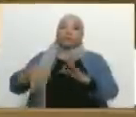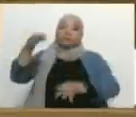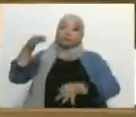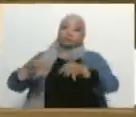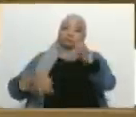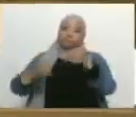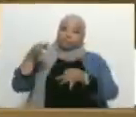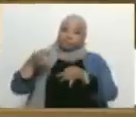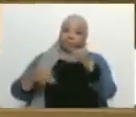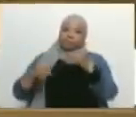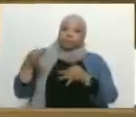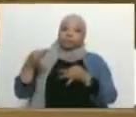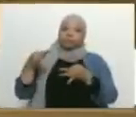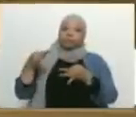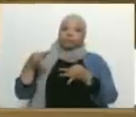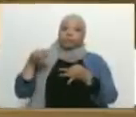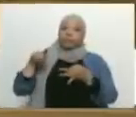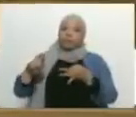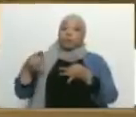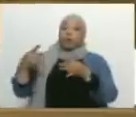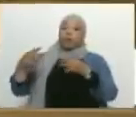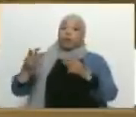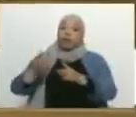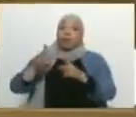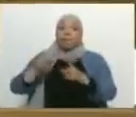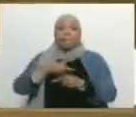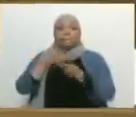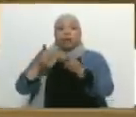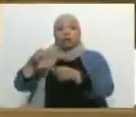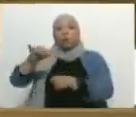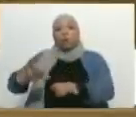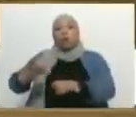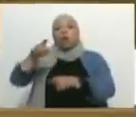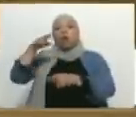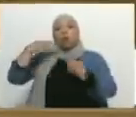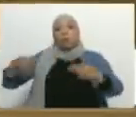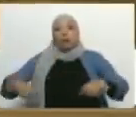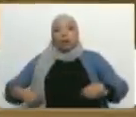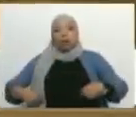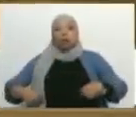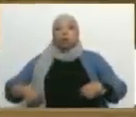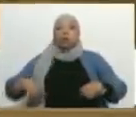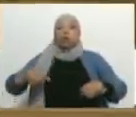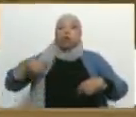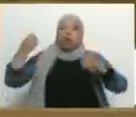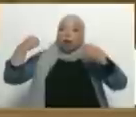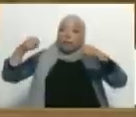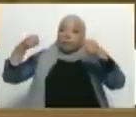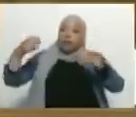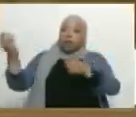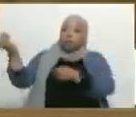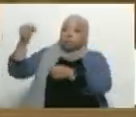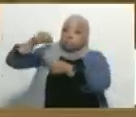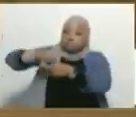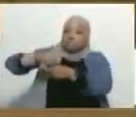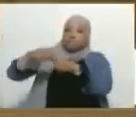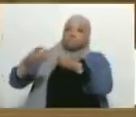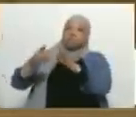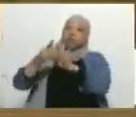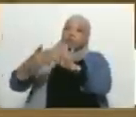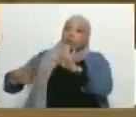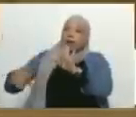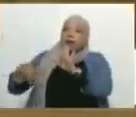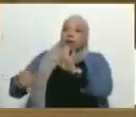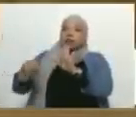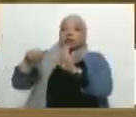justicia, destacando entre sus valores la garantía de los derechos humanos, lo cual implica que tales derechos